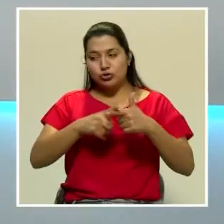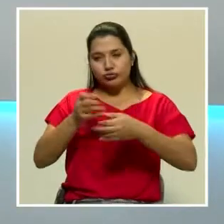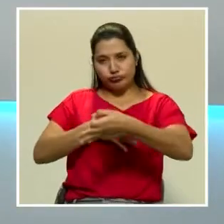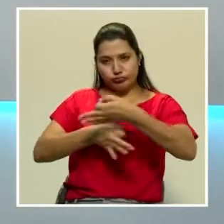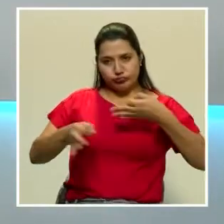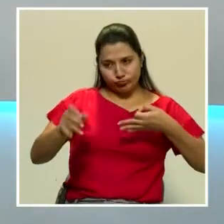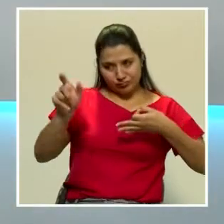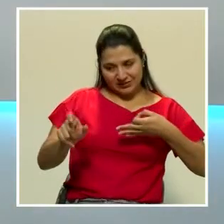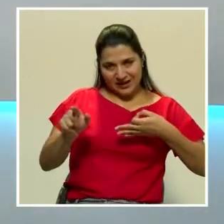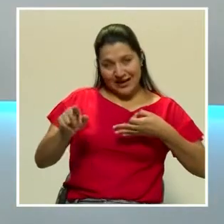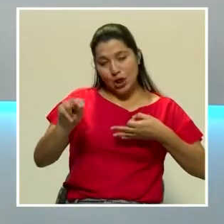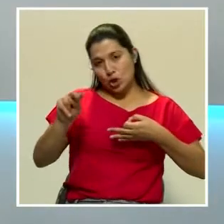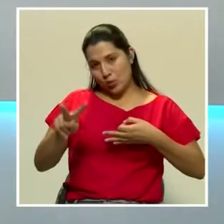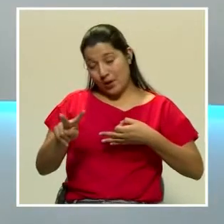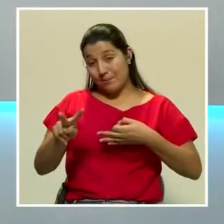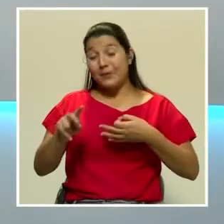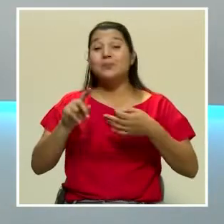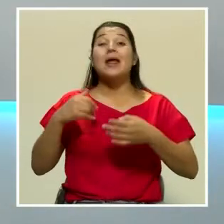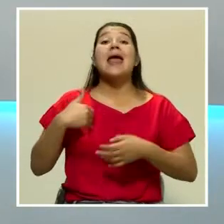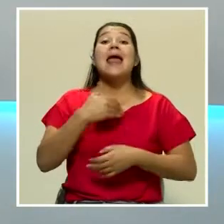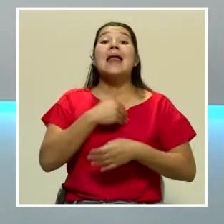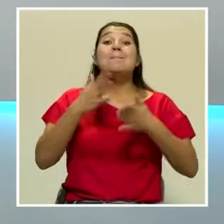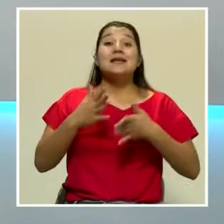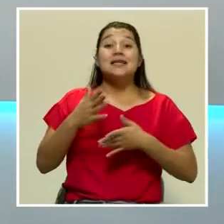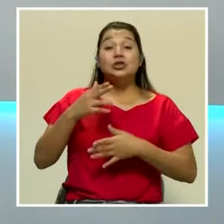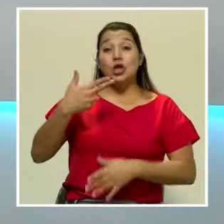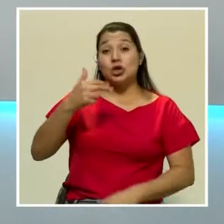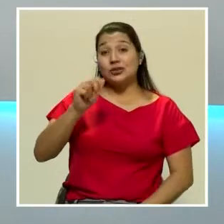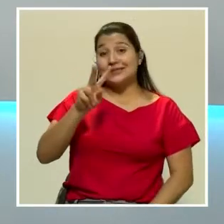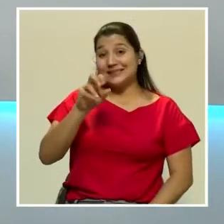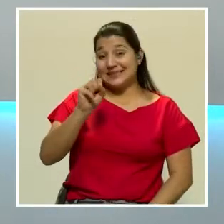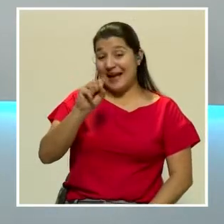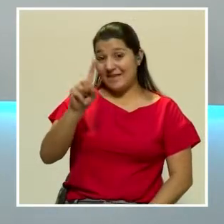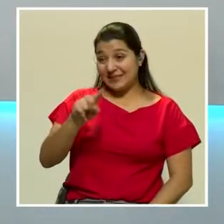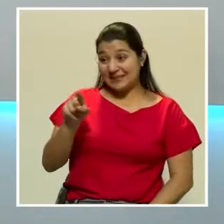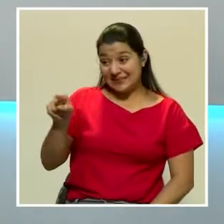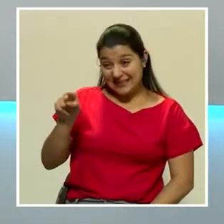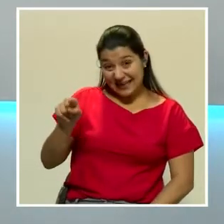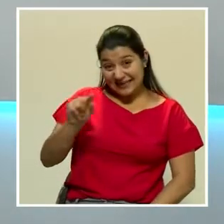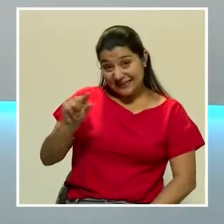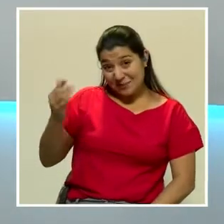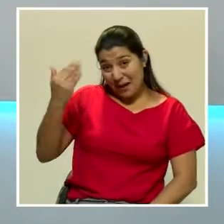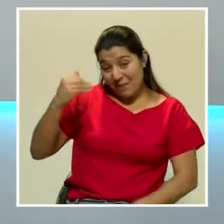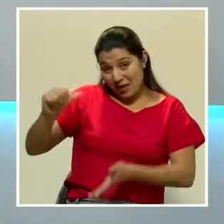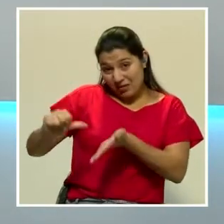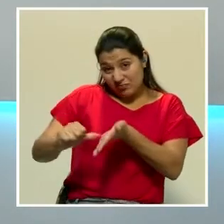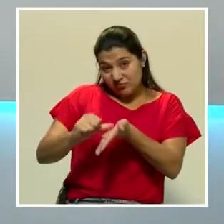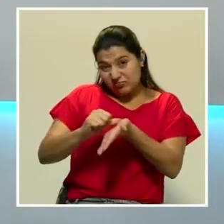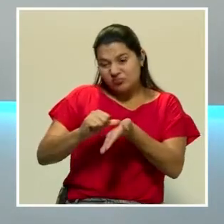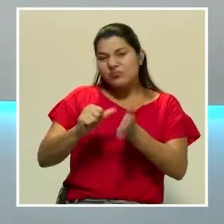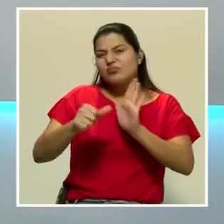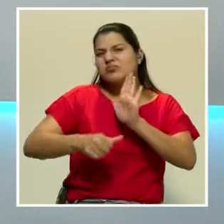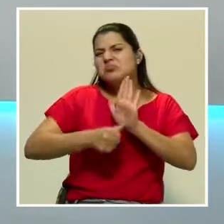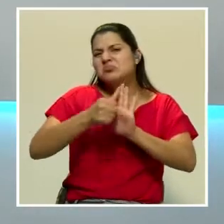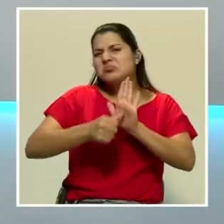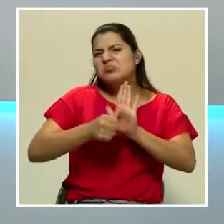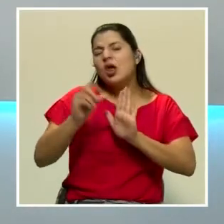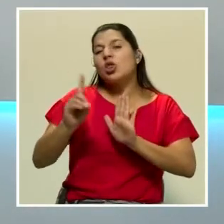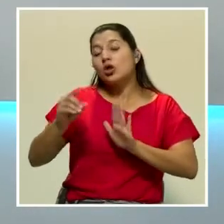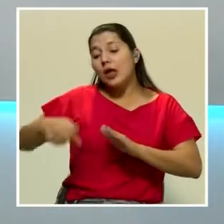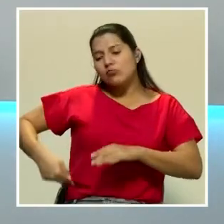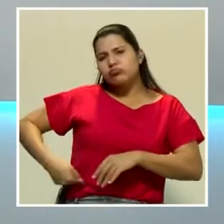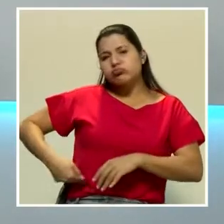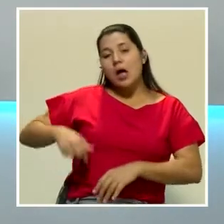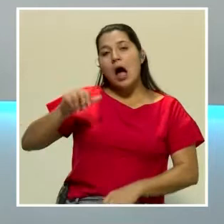estaba hospitalizado, pues la semana anterior le practicaron una cirugía de su apéndice. Recordemos que también él había solicitado el